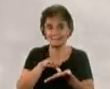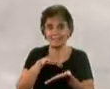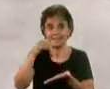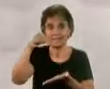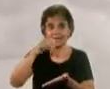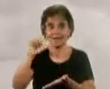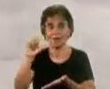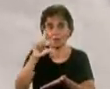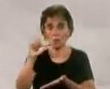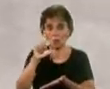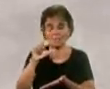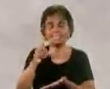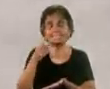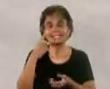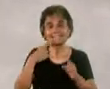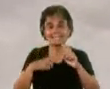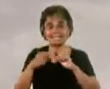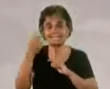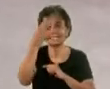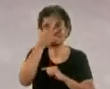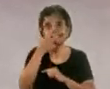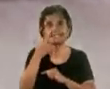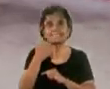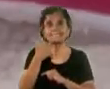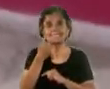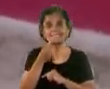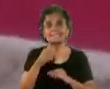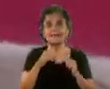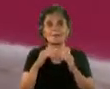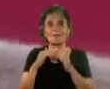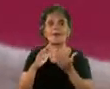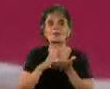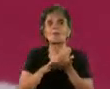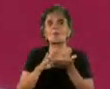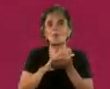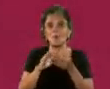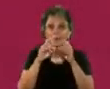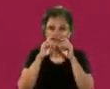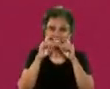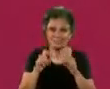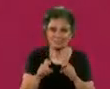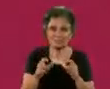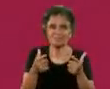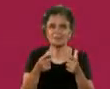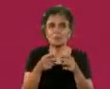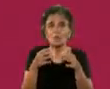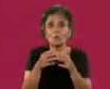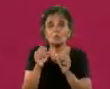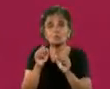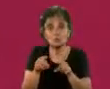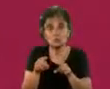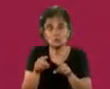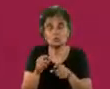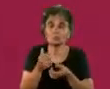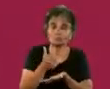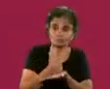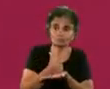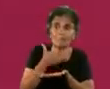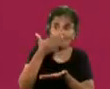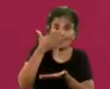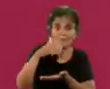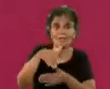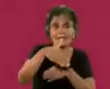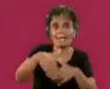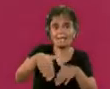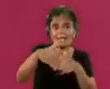Este lunes, el intendente Gastón Issa visitó el barrio Pueblo Nuevo, donde encabezó una reunión más de su gabinete y luego recorrió las calles para